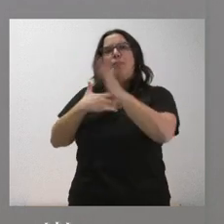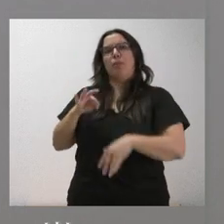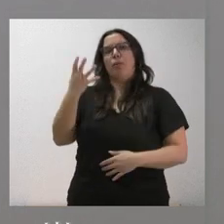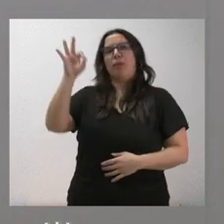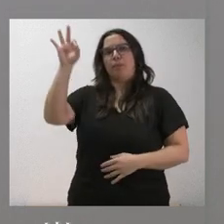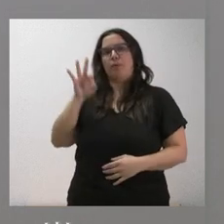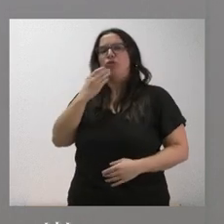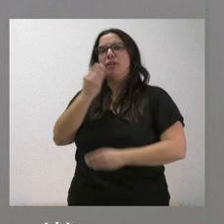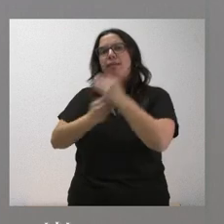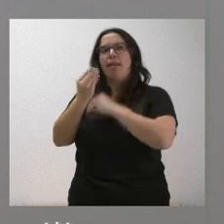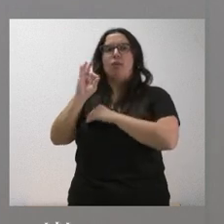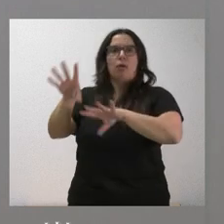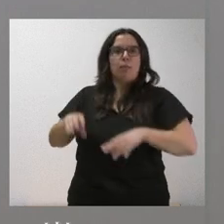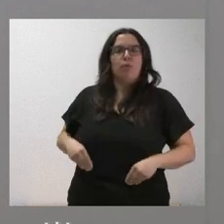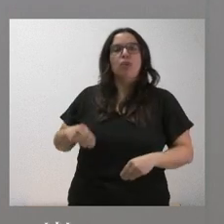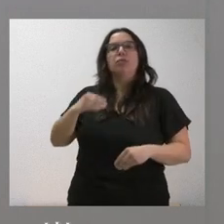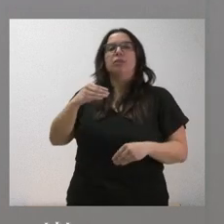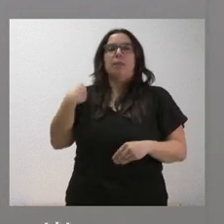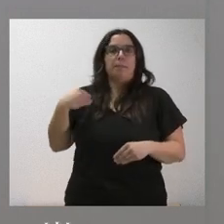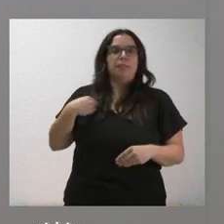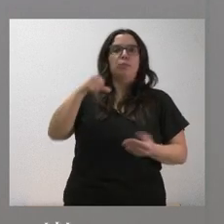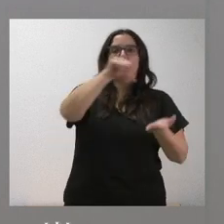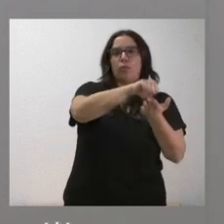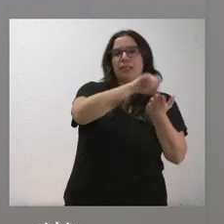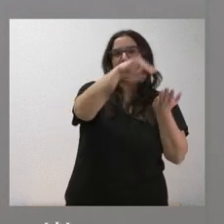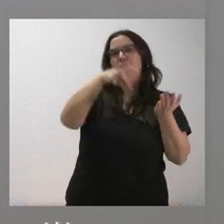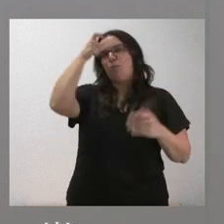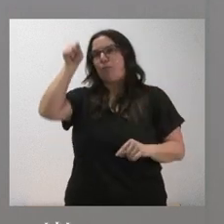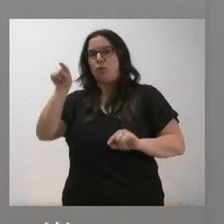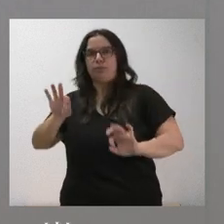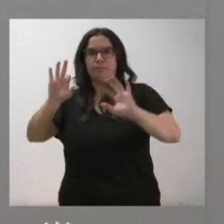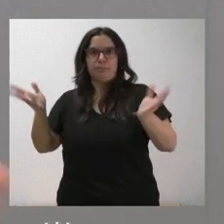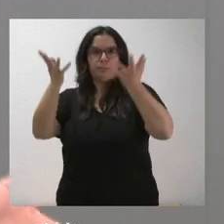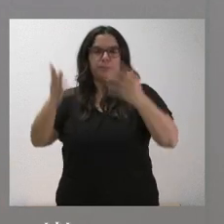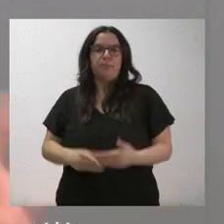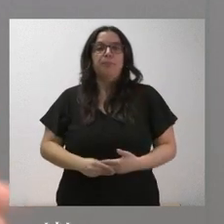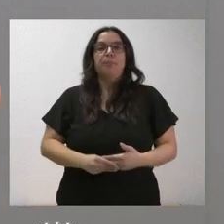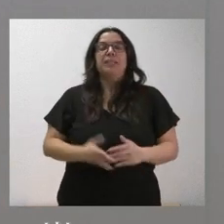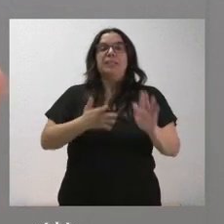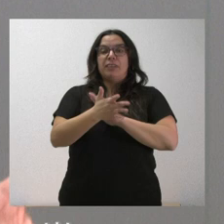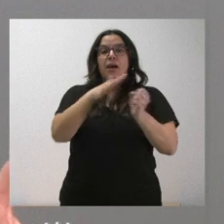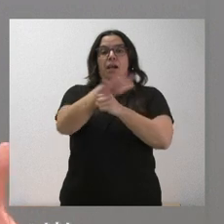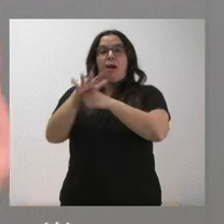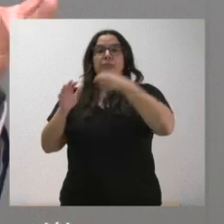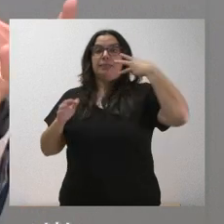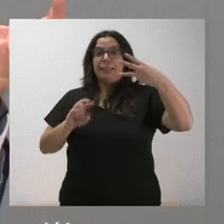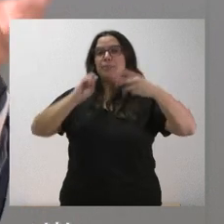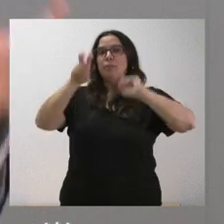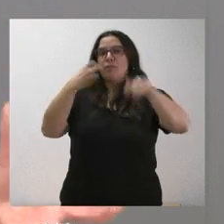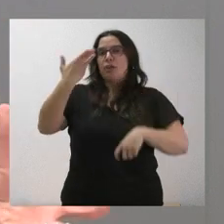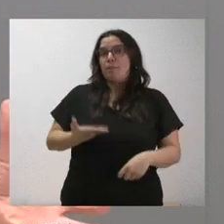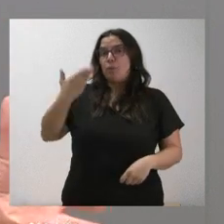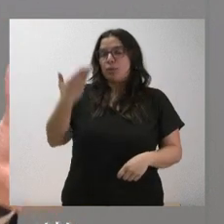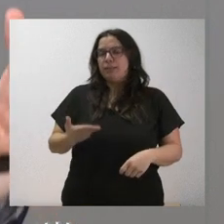caso de nacimiento o adopción por encima de lo que es el mundo urbano para el mundo rural por tanto tres importantes modificaciones centradas